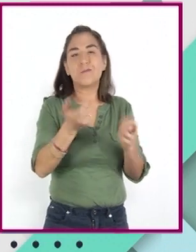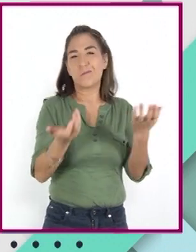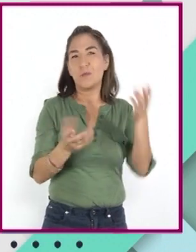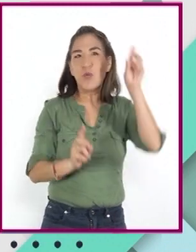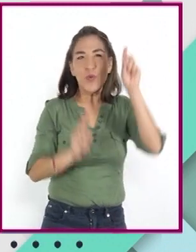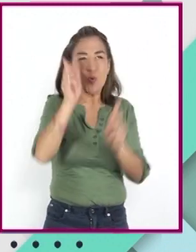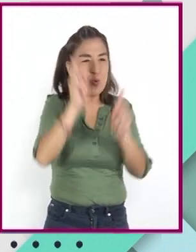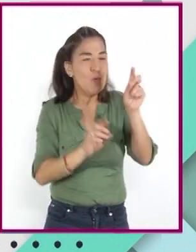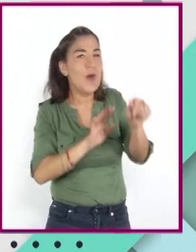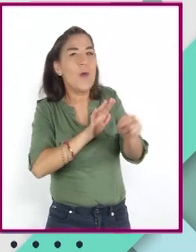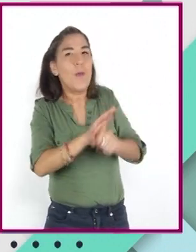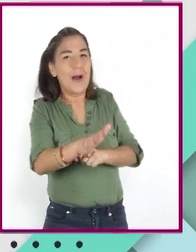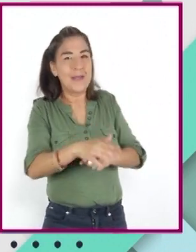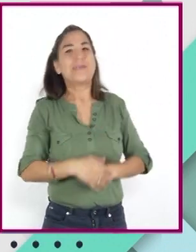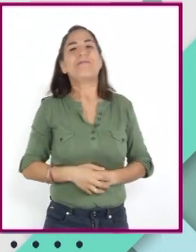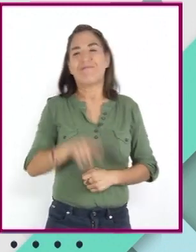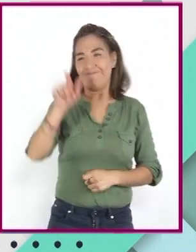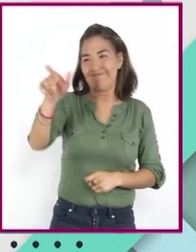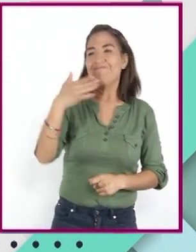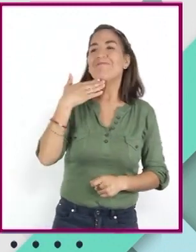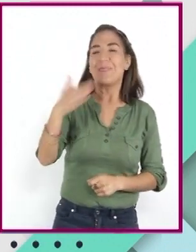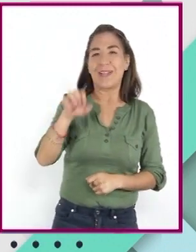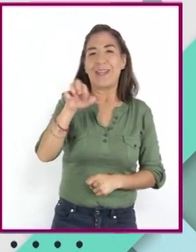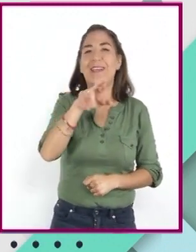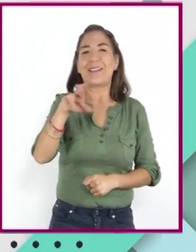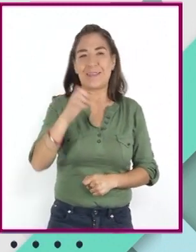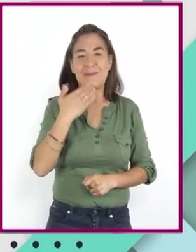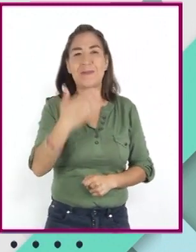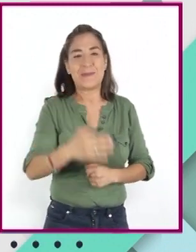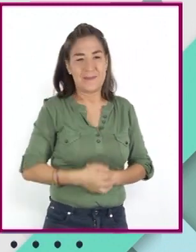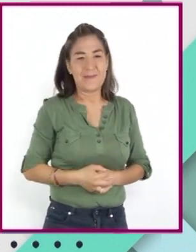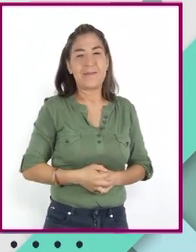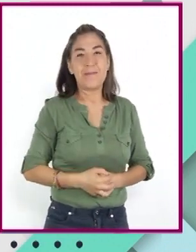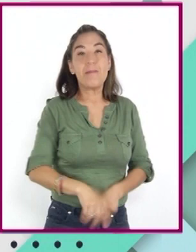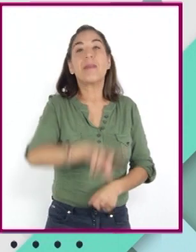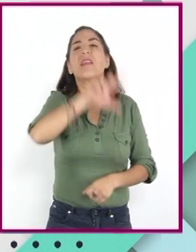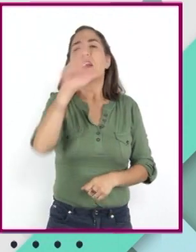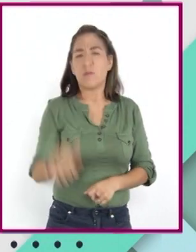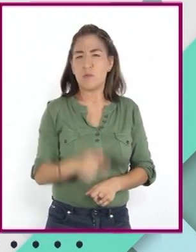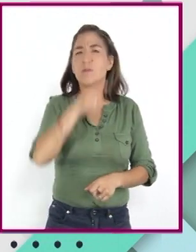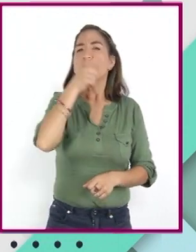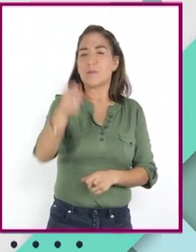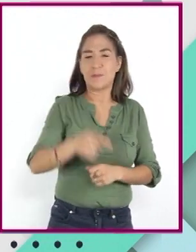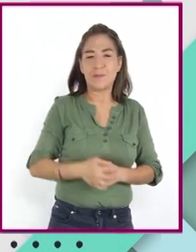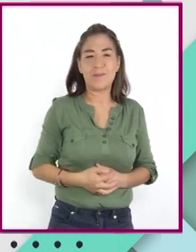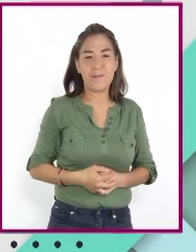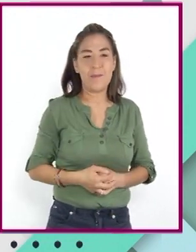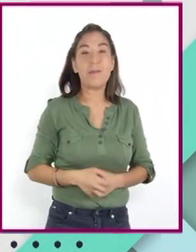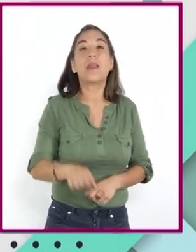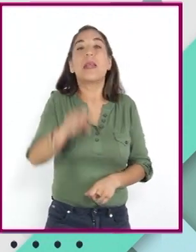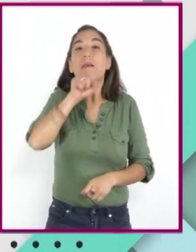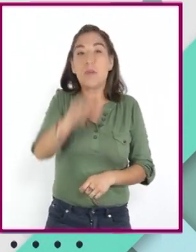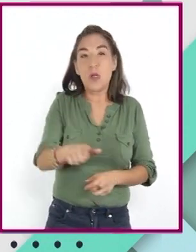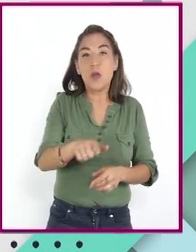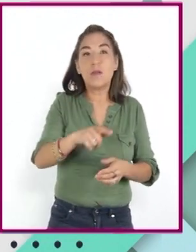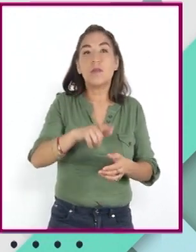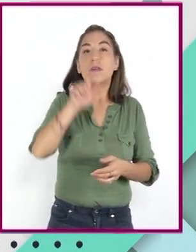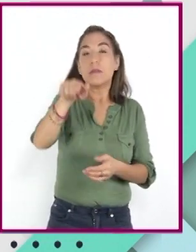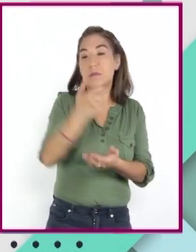incógnita. Muy bien, Enrique. Después dice que también cobró un bono